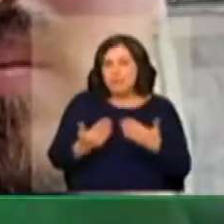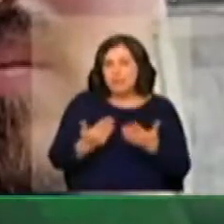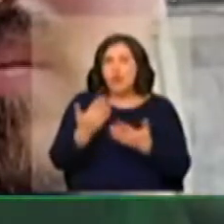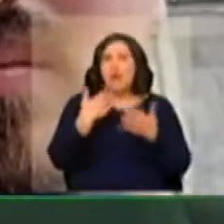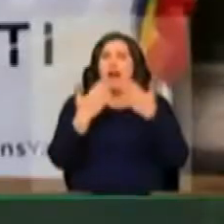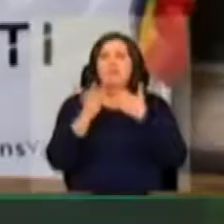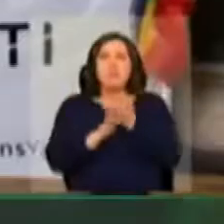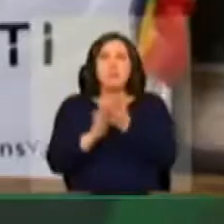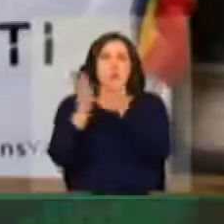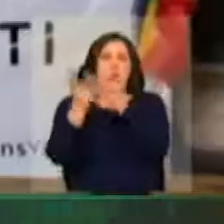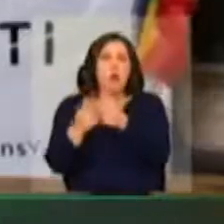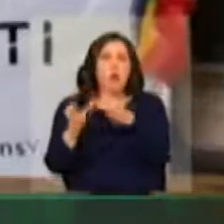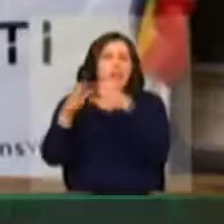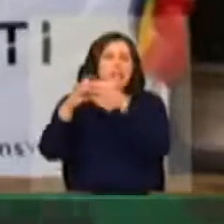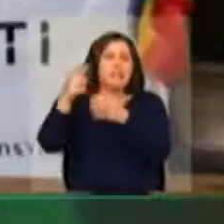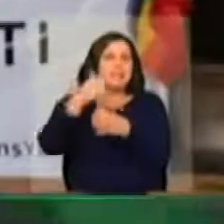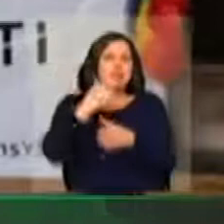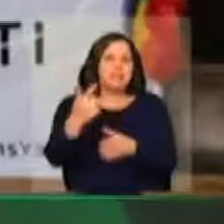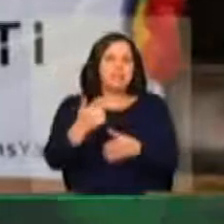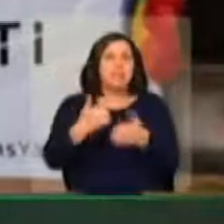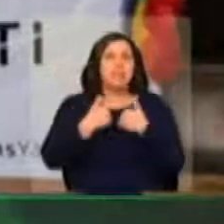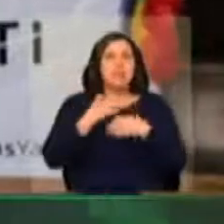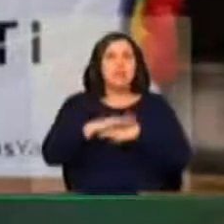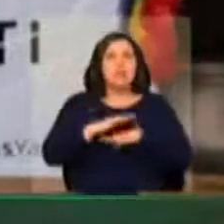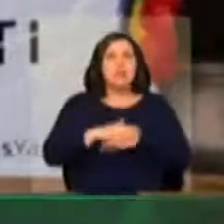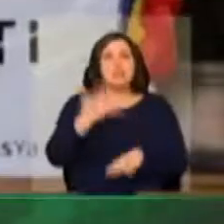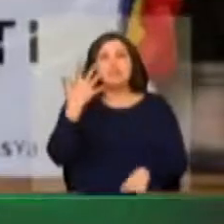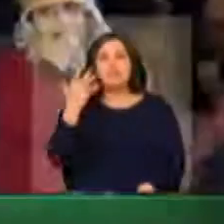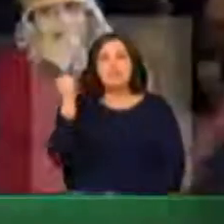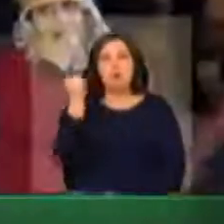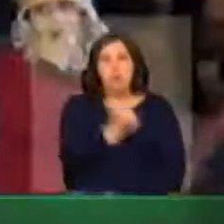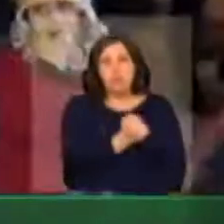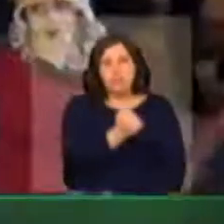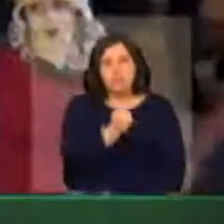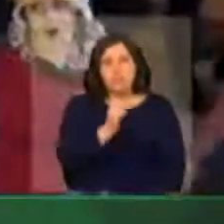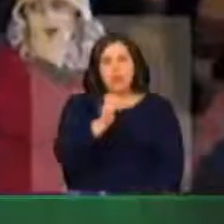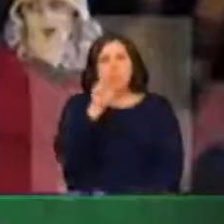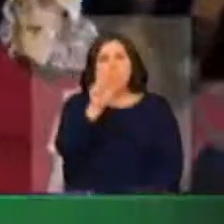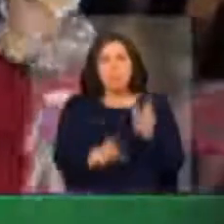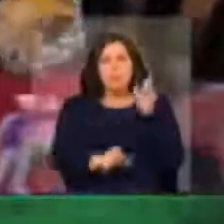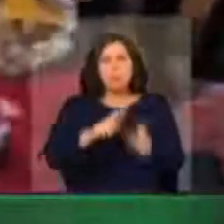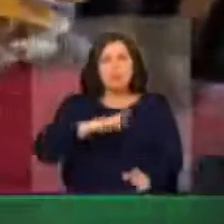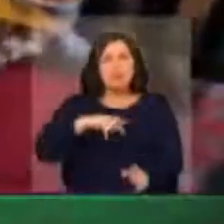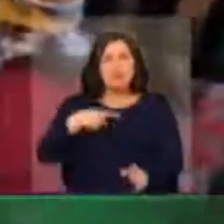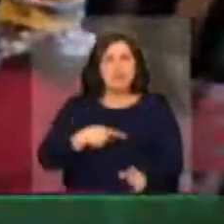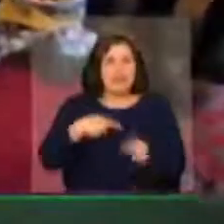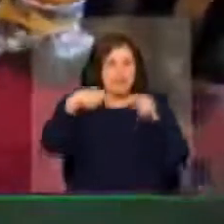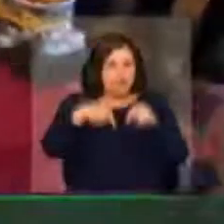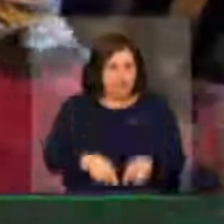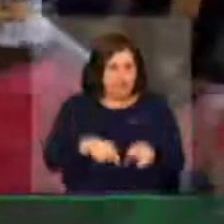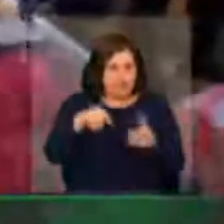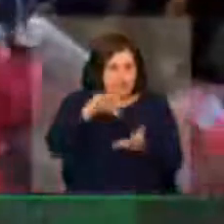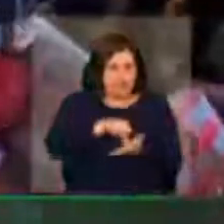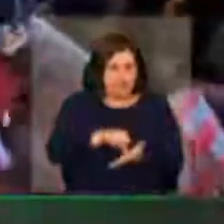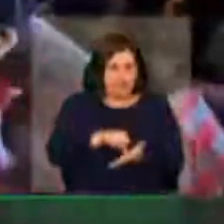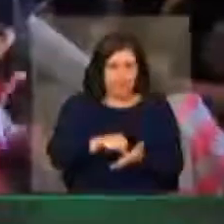organización extranjera ser el autor de 5 homicidios a personas trans ocurridas en nuestro país. La fiscal puso en conocimiento de asuntos internos